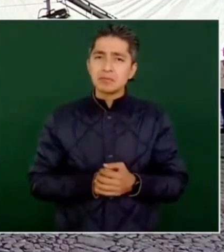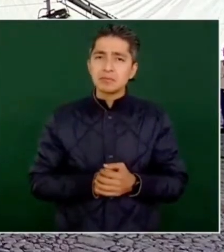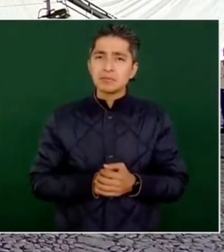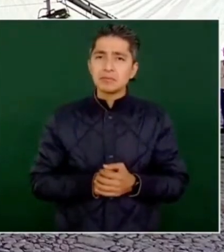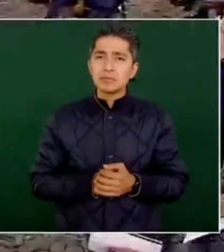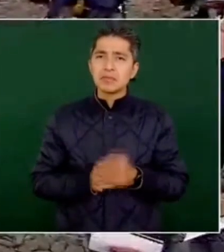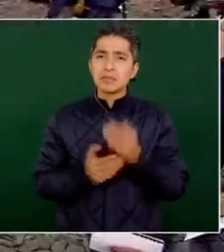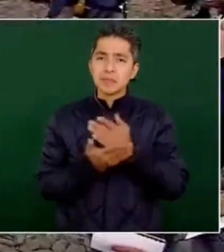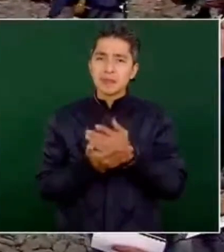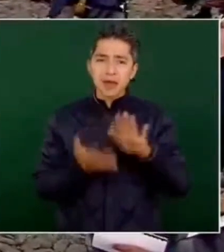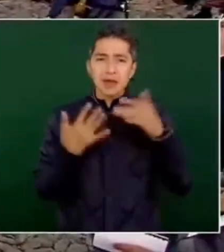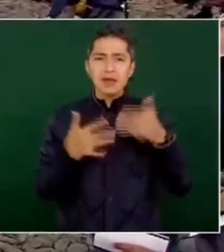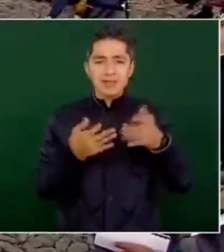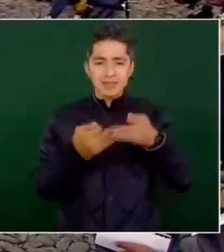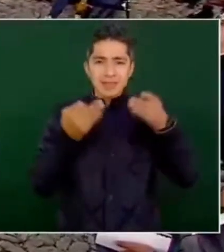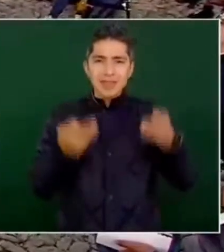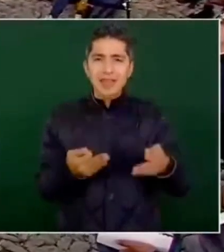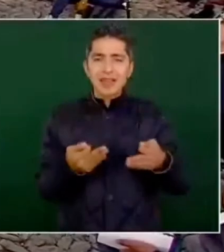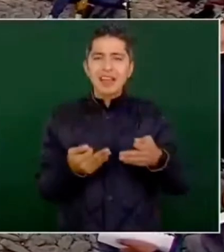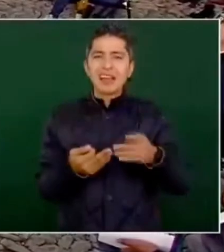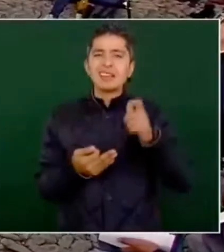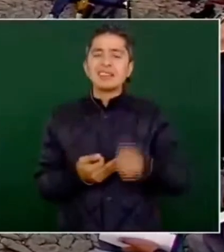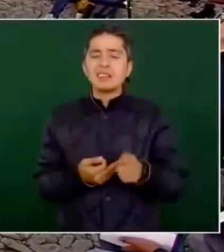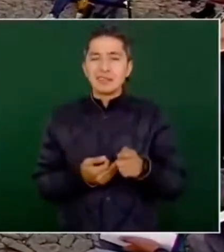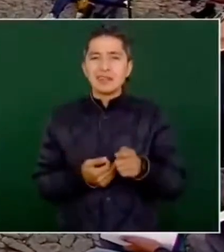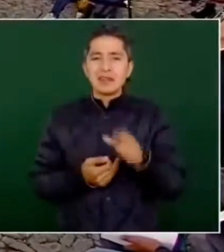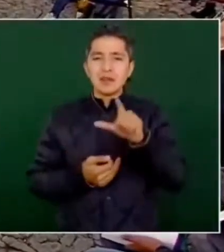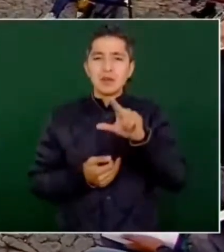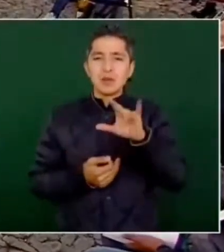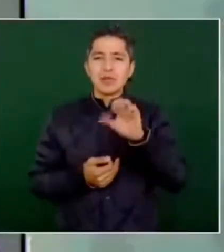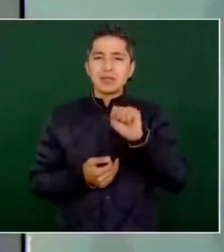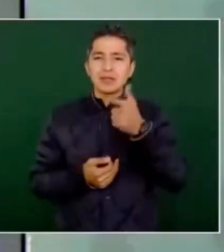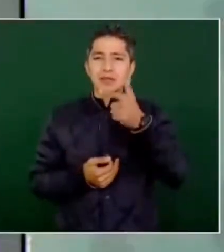además de la tierra de don Luis González,